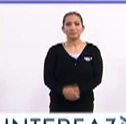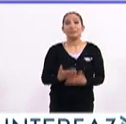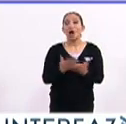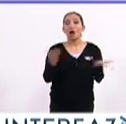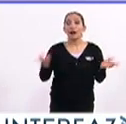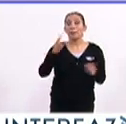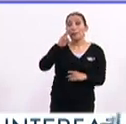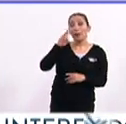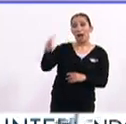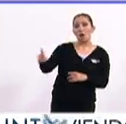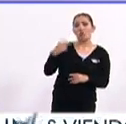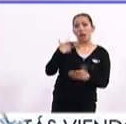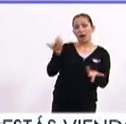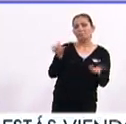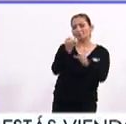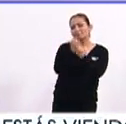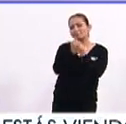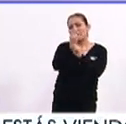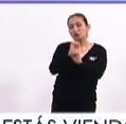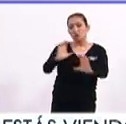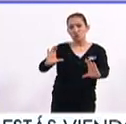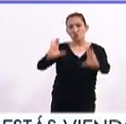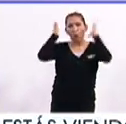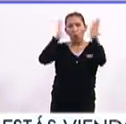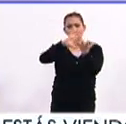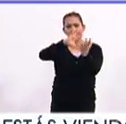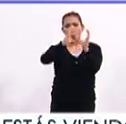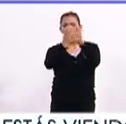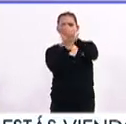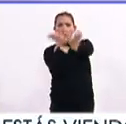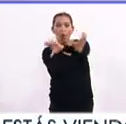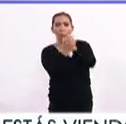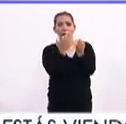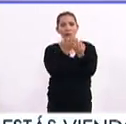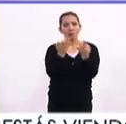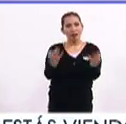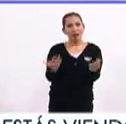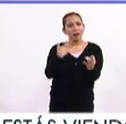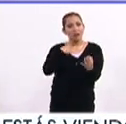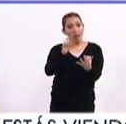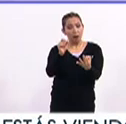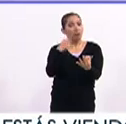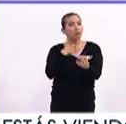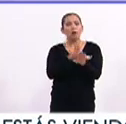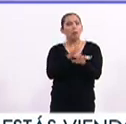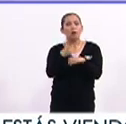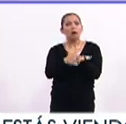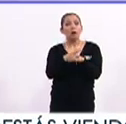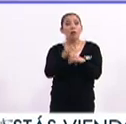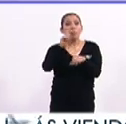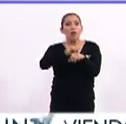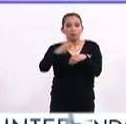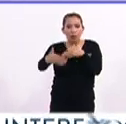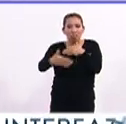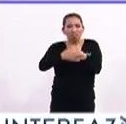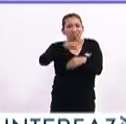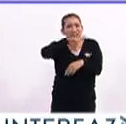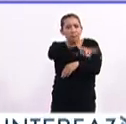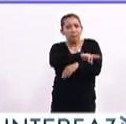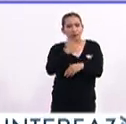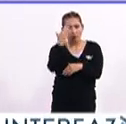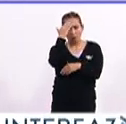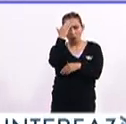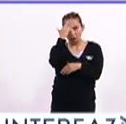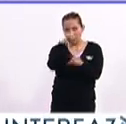Vamos a ver ahora una nota sobre aceleración de la rotación de la Tierra, que trae por consecuencia días más cortos. Los